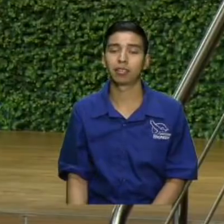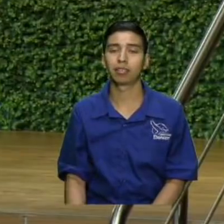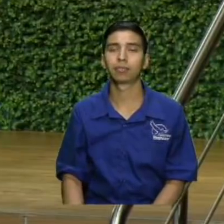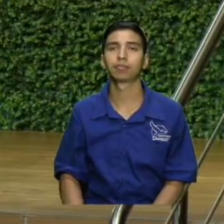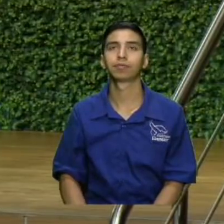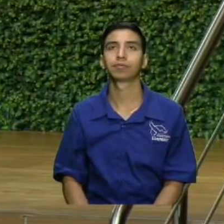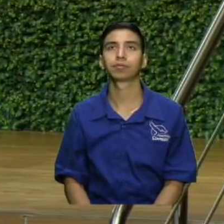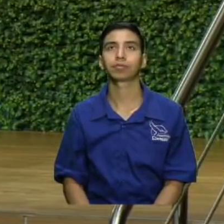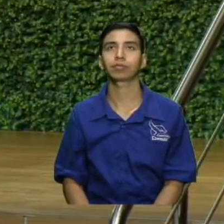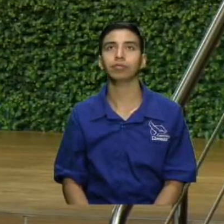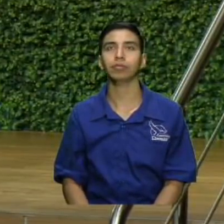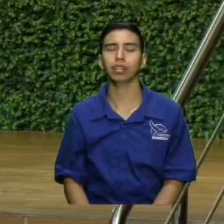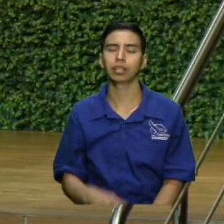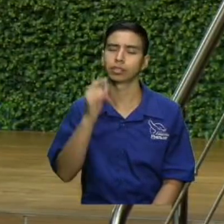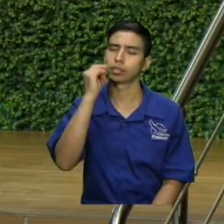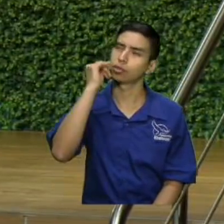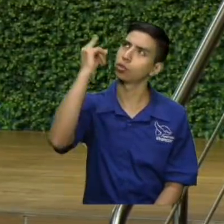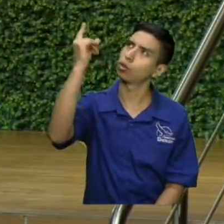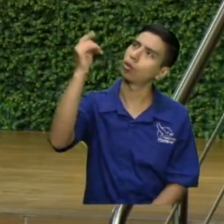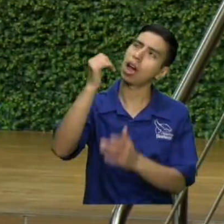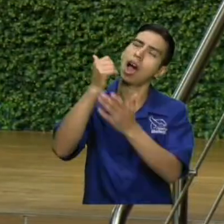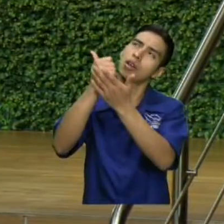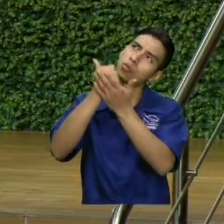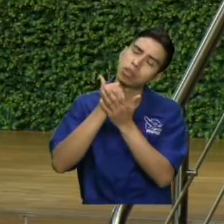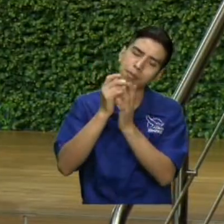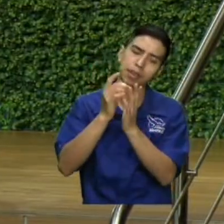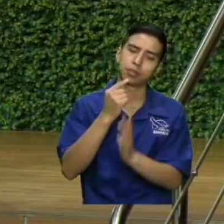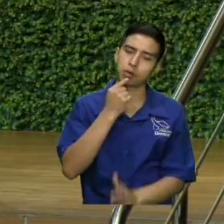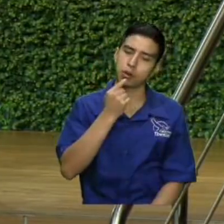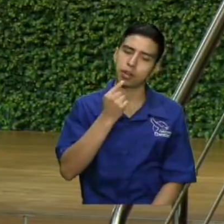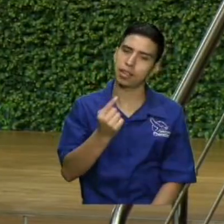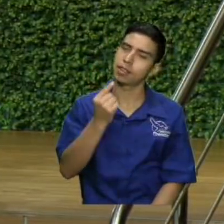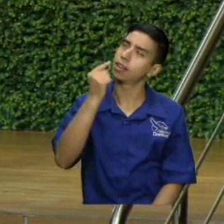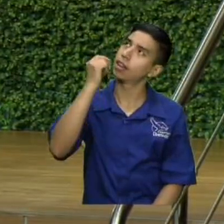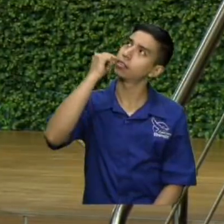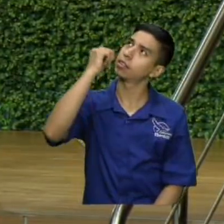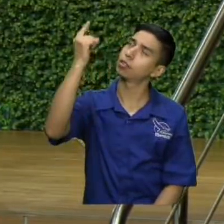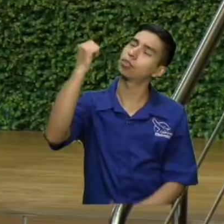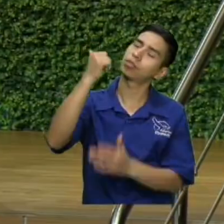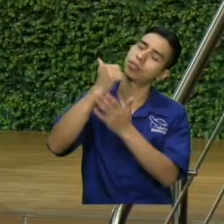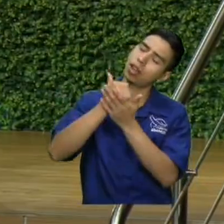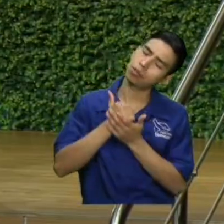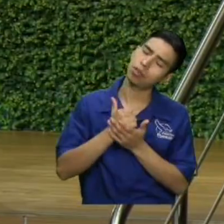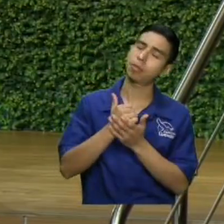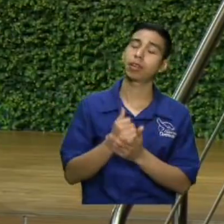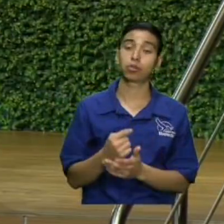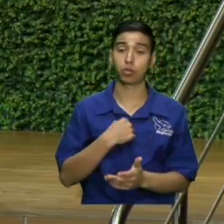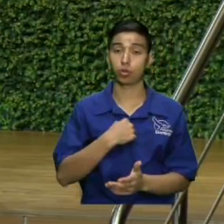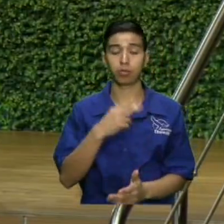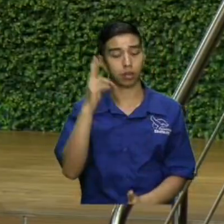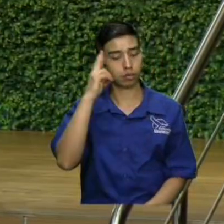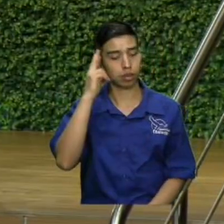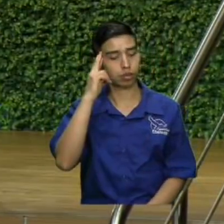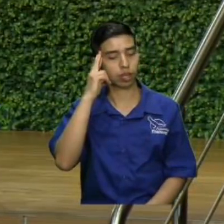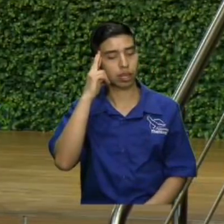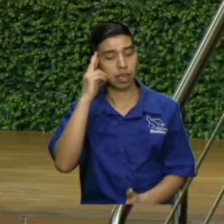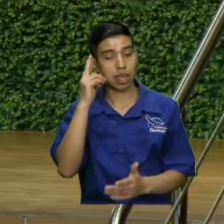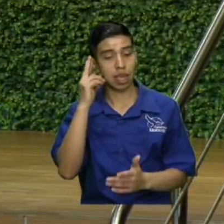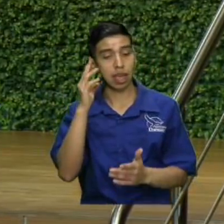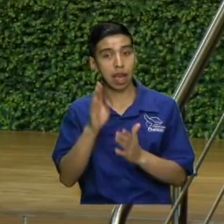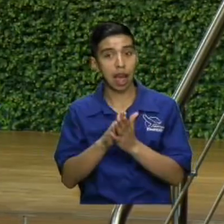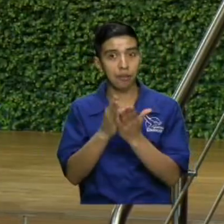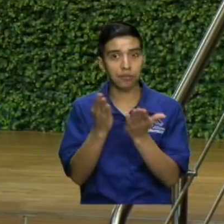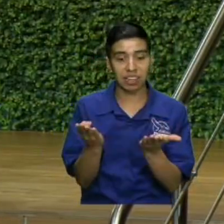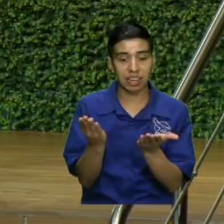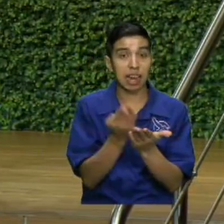Señor. Padre Santo. Bueno, voy a distraer mi mente y ¡pum! Abro la Biblia que está nueva. No le he abierto para nada en